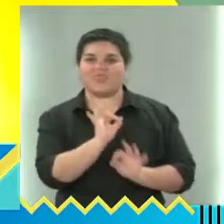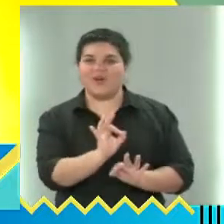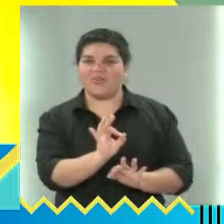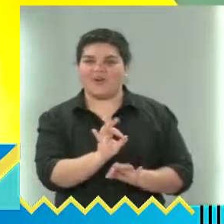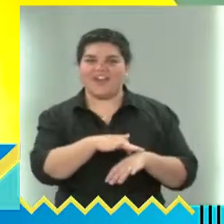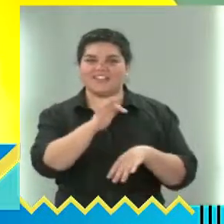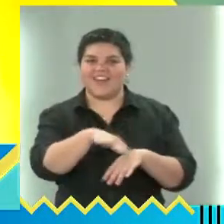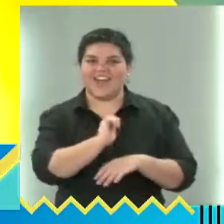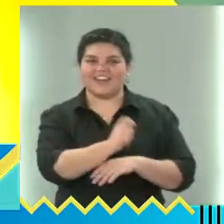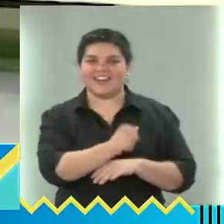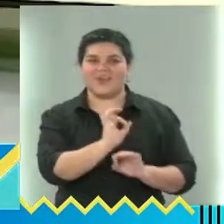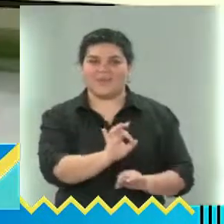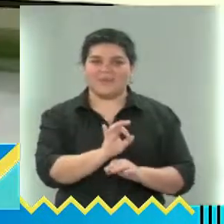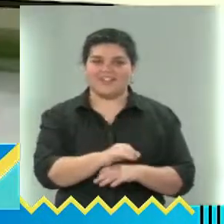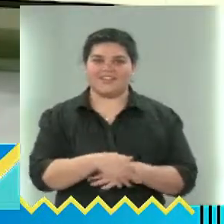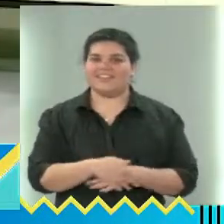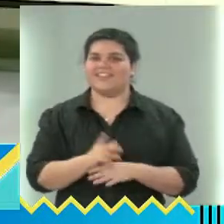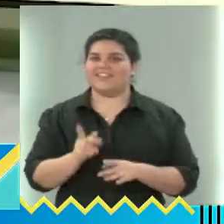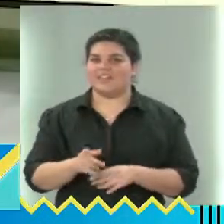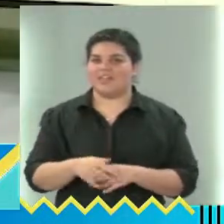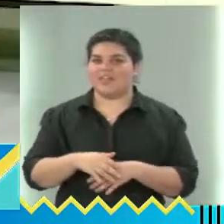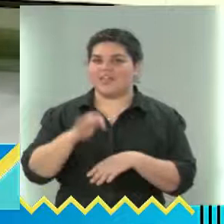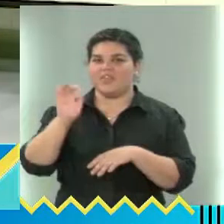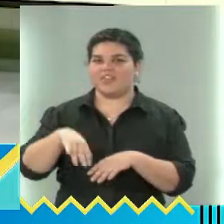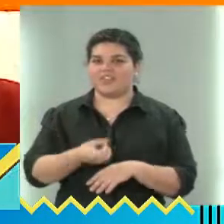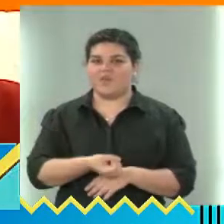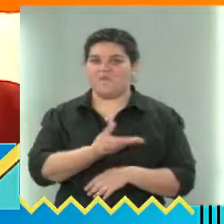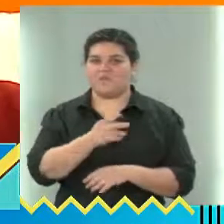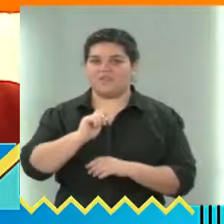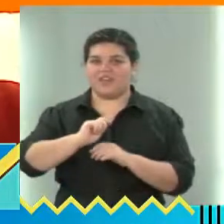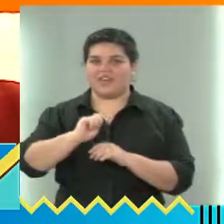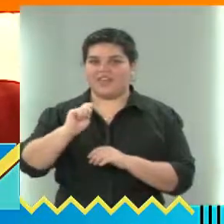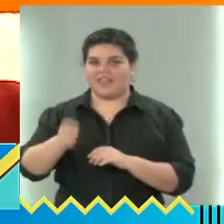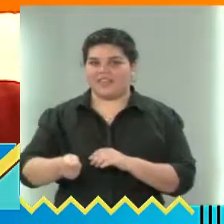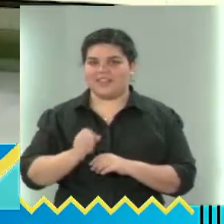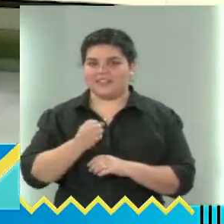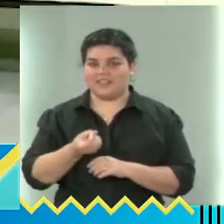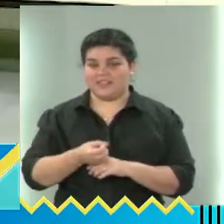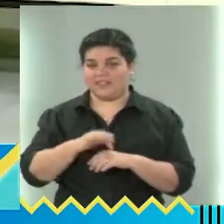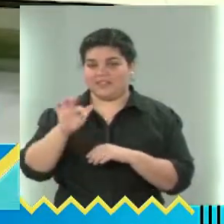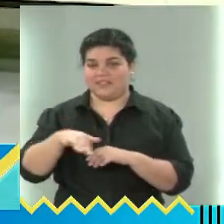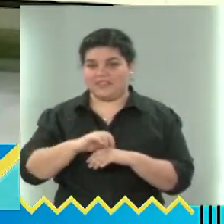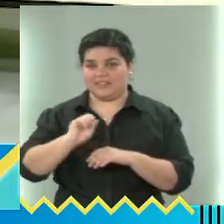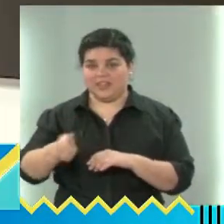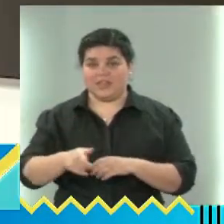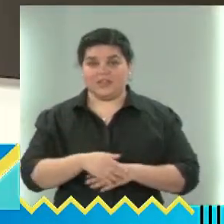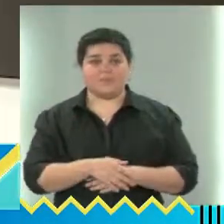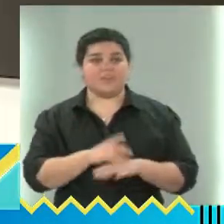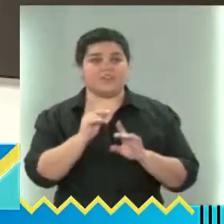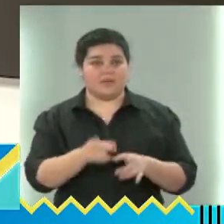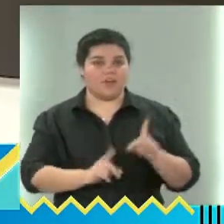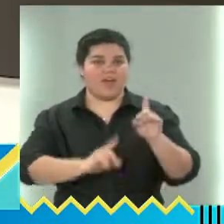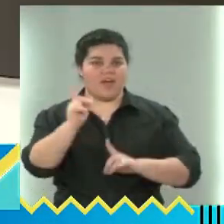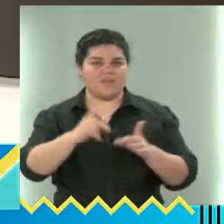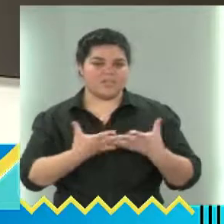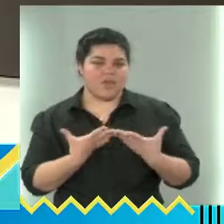hasta la sangre. Terminó como donante voluntaria de sangre, así que sí. Sobre todo eso, la importancia de que a veces mucha gente llega con